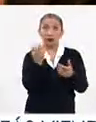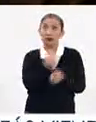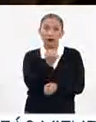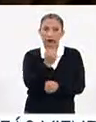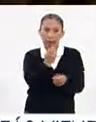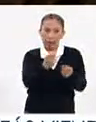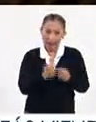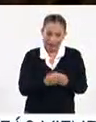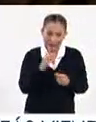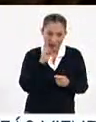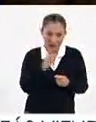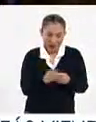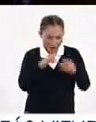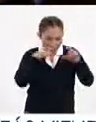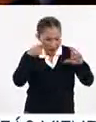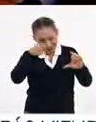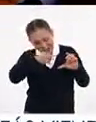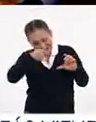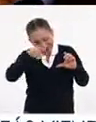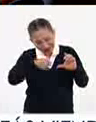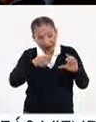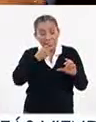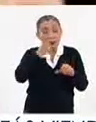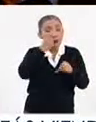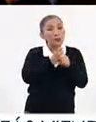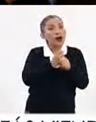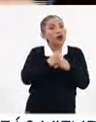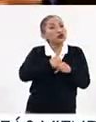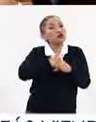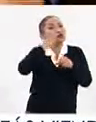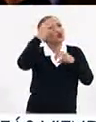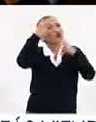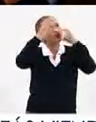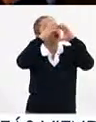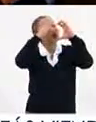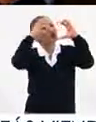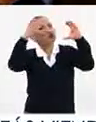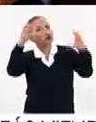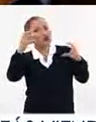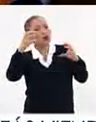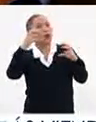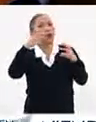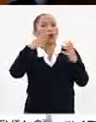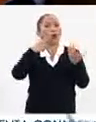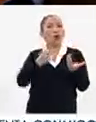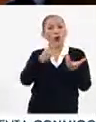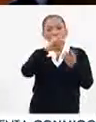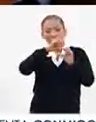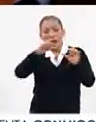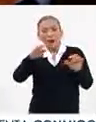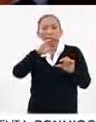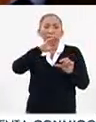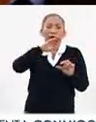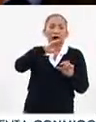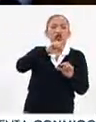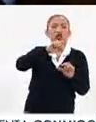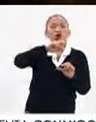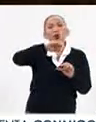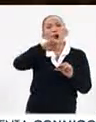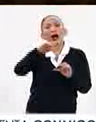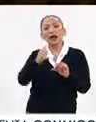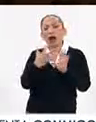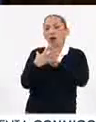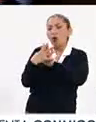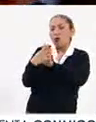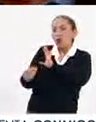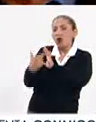uno, vas a ver que dice, primero sueño que compuso y así tituló la madre Juana Inés de la Cruz,